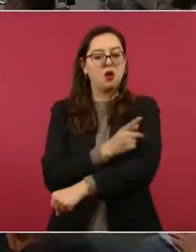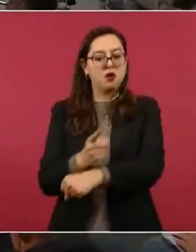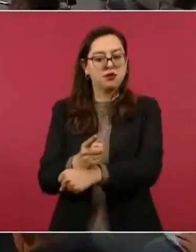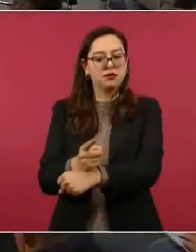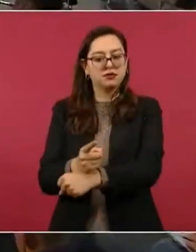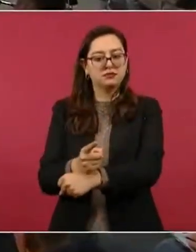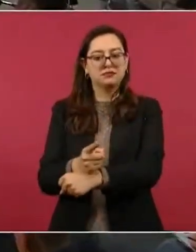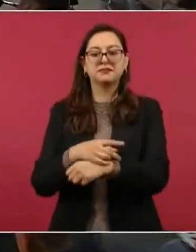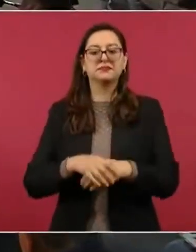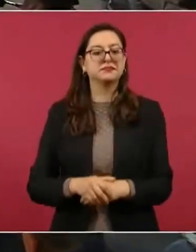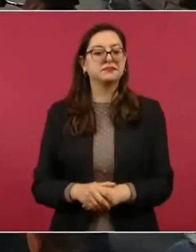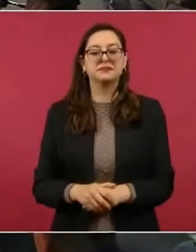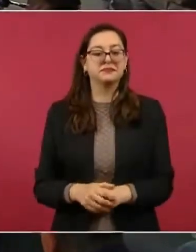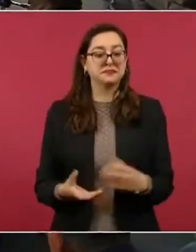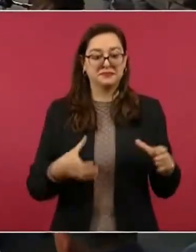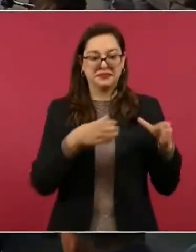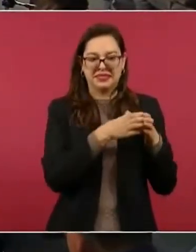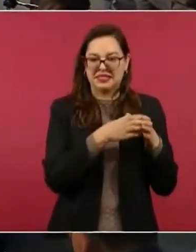No pudieron.